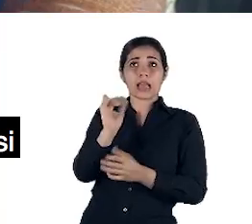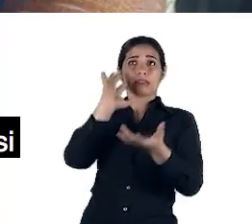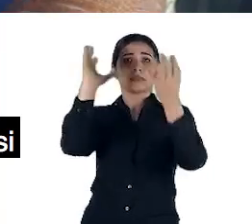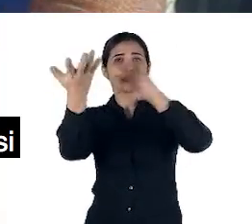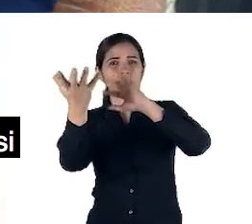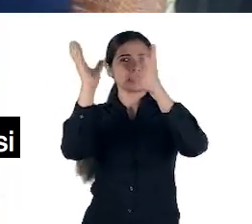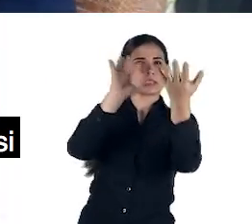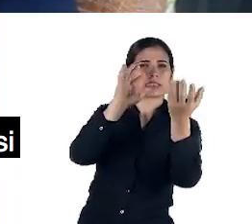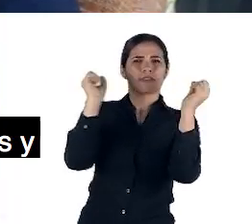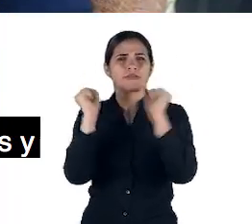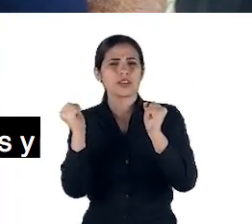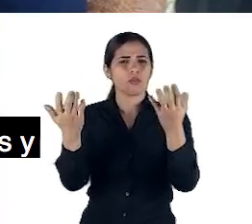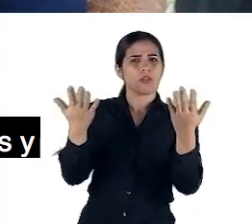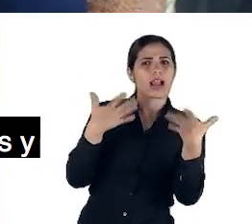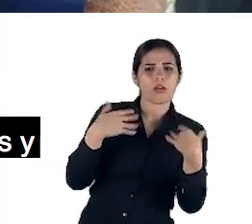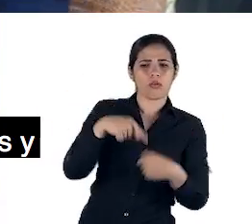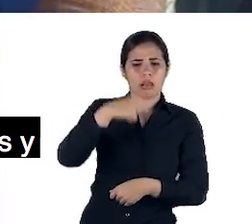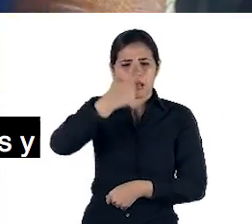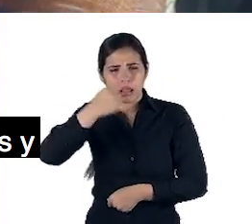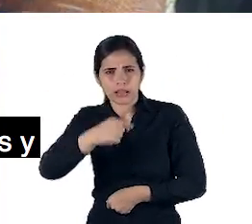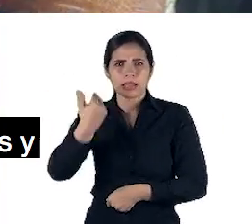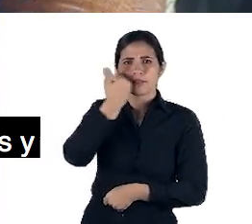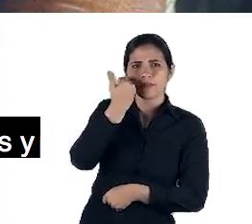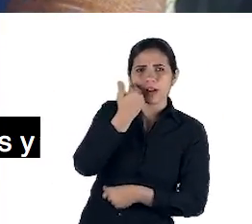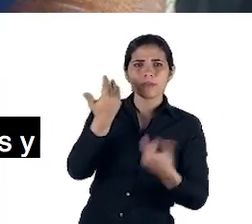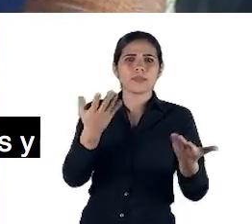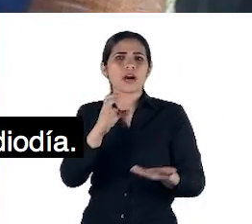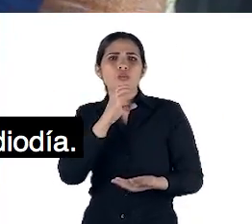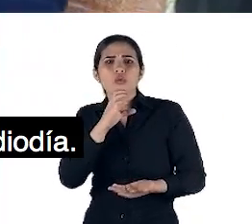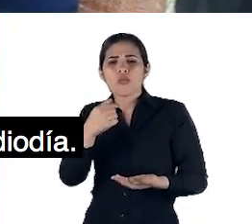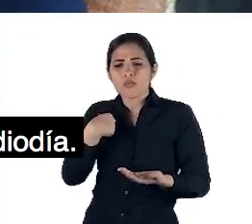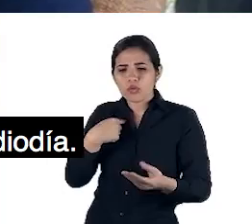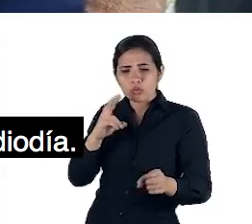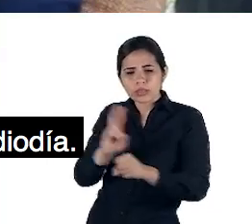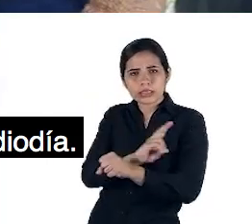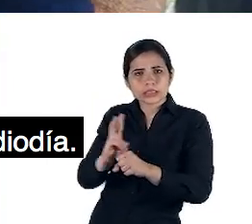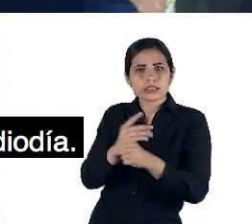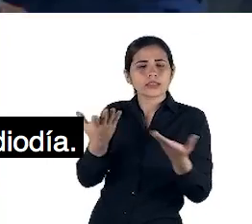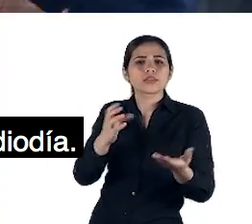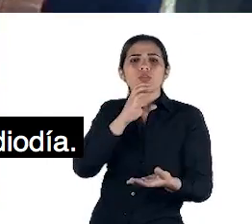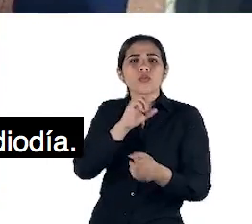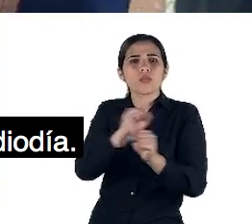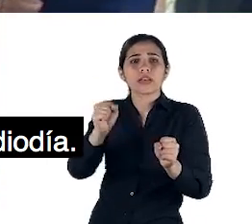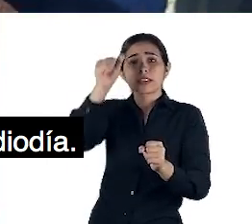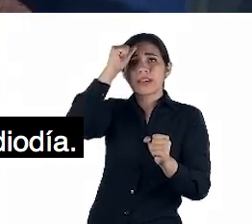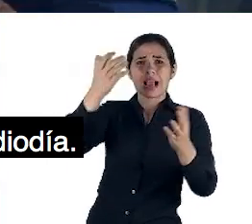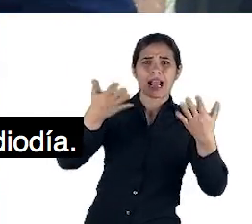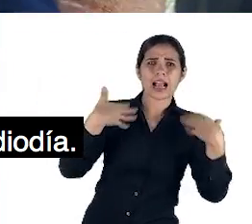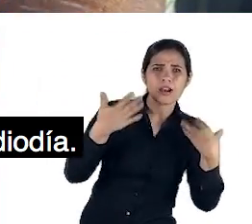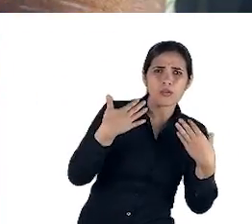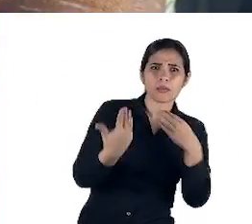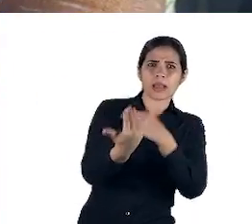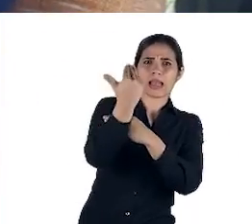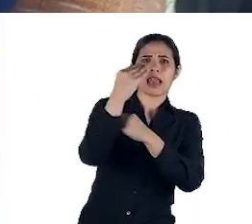invierno, pero hoy tenemos casi 30 grados, por la noche podemos tener 10 grados y al día siguiente una lluvia y después primavera, otra vez al